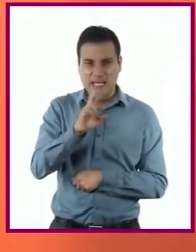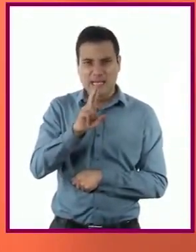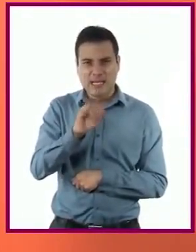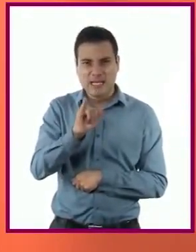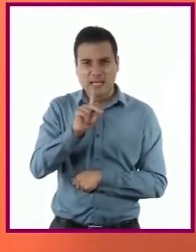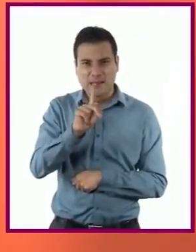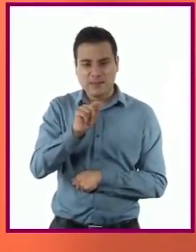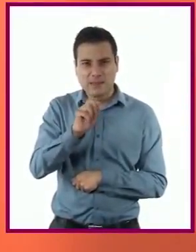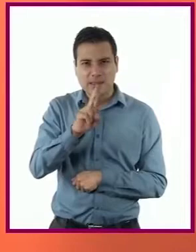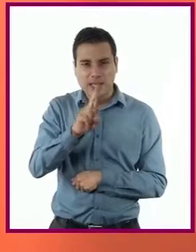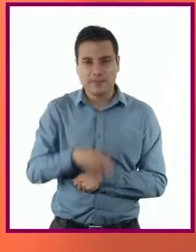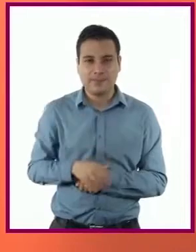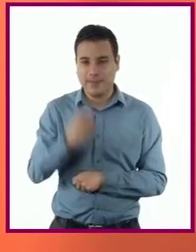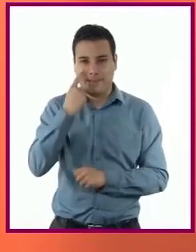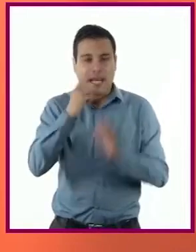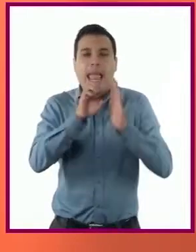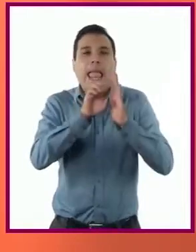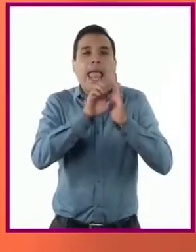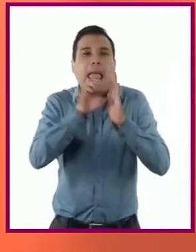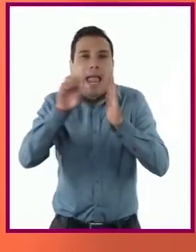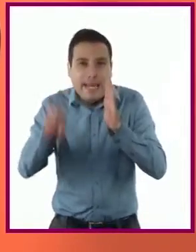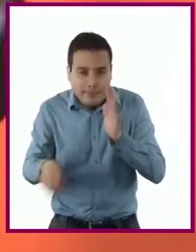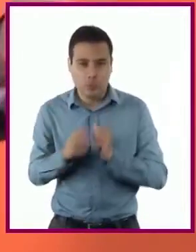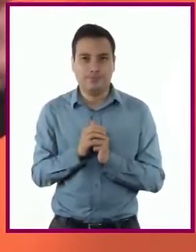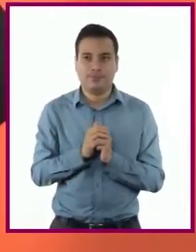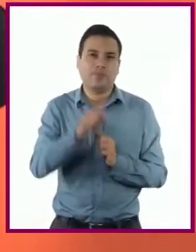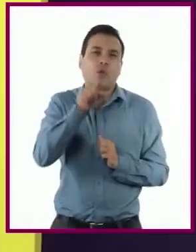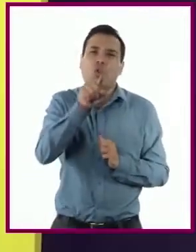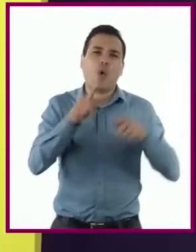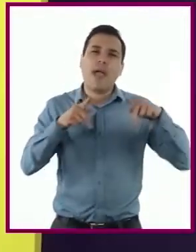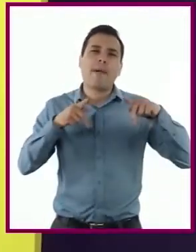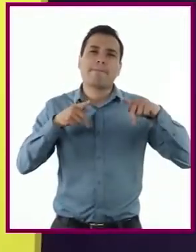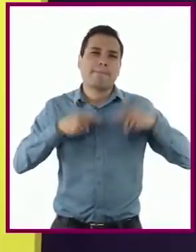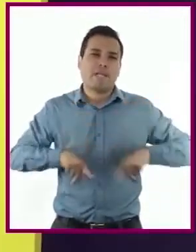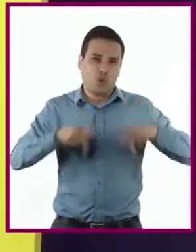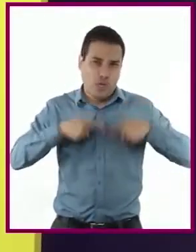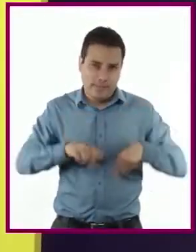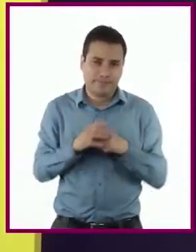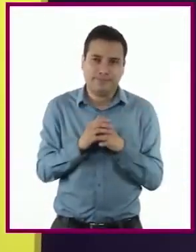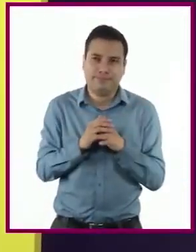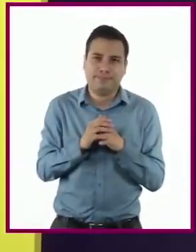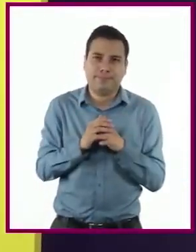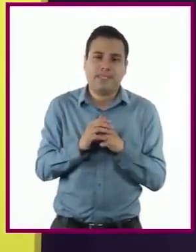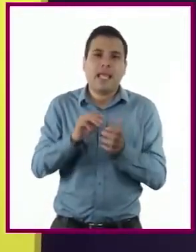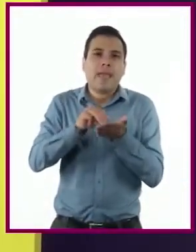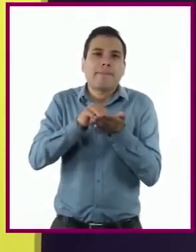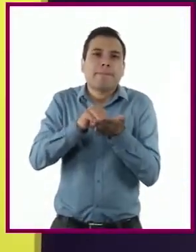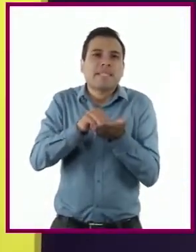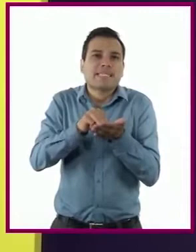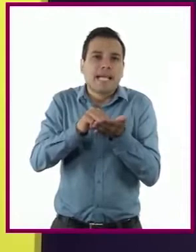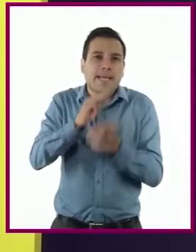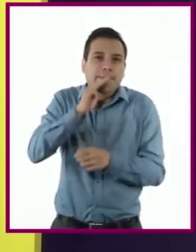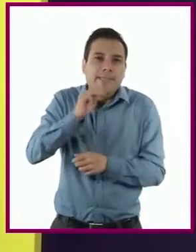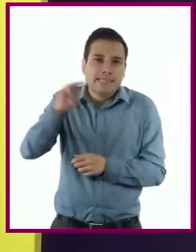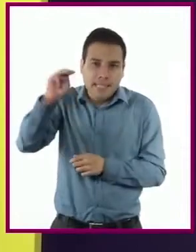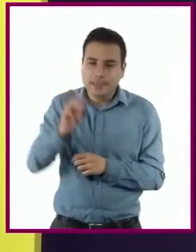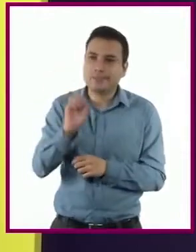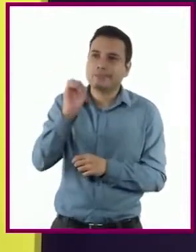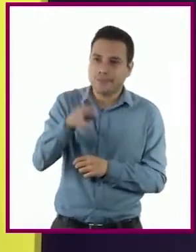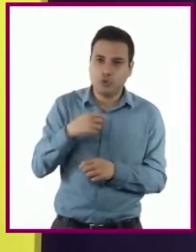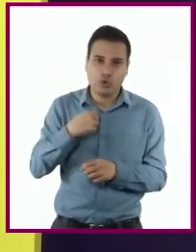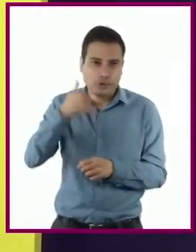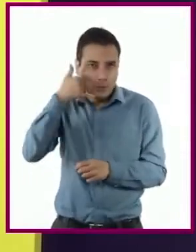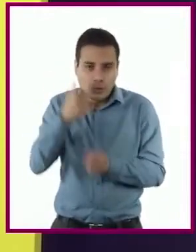Imagínate que estás enviando mensajes a una persona. De acuerdo. Entonces saco mi celular, lo